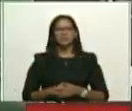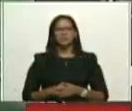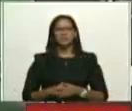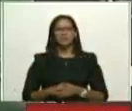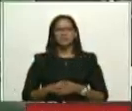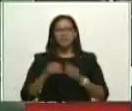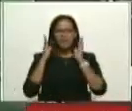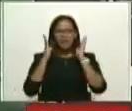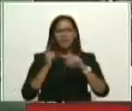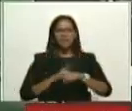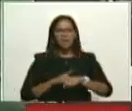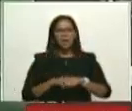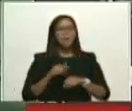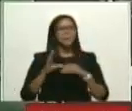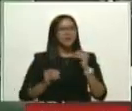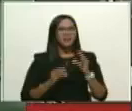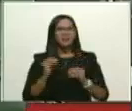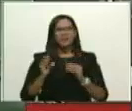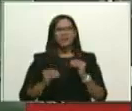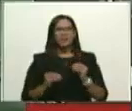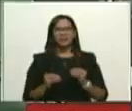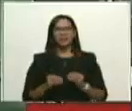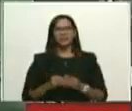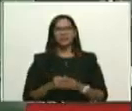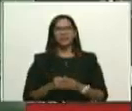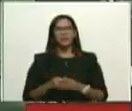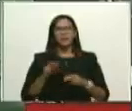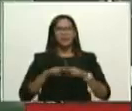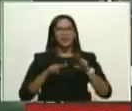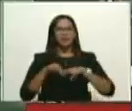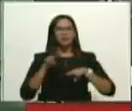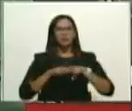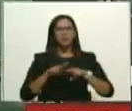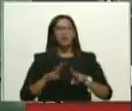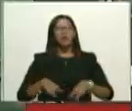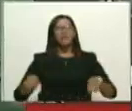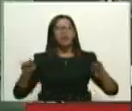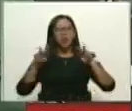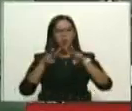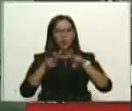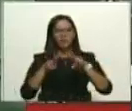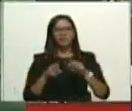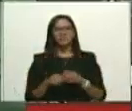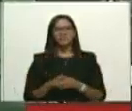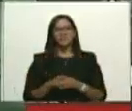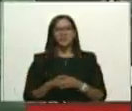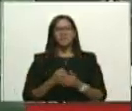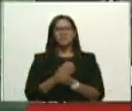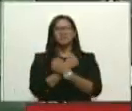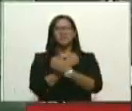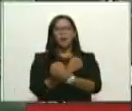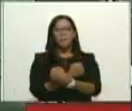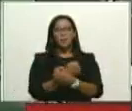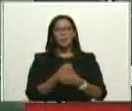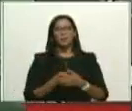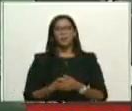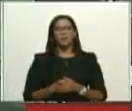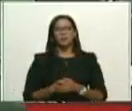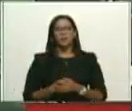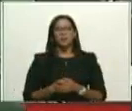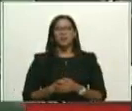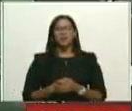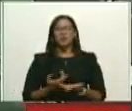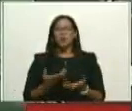dedicarles tiempo para hablar, para construir los valores en base al amor. Lo que se siembra